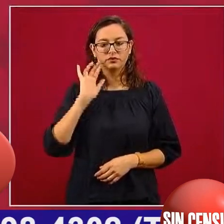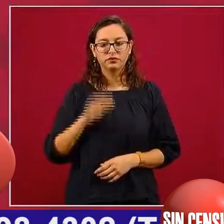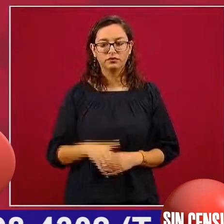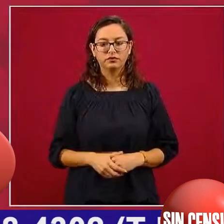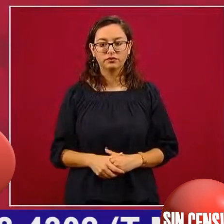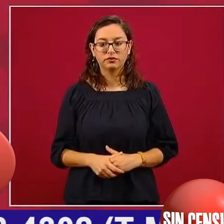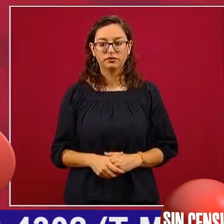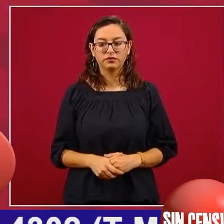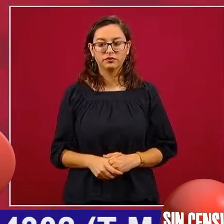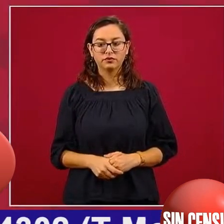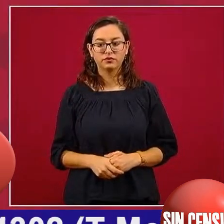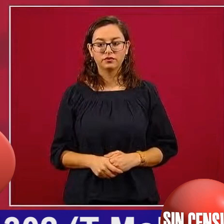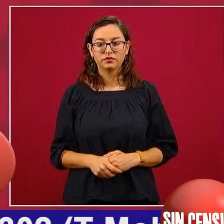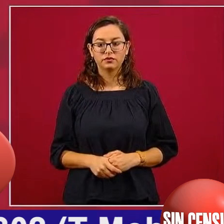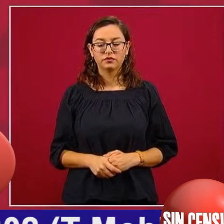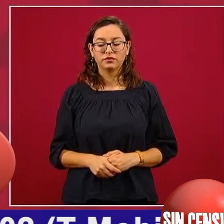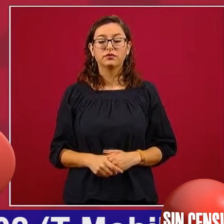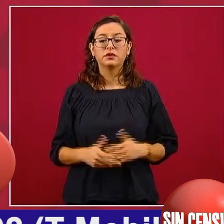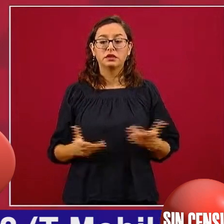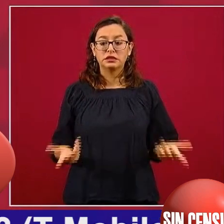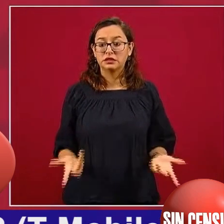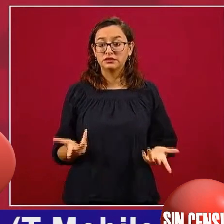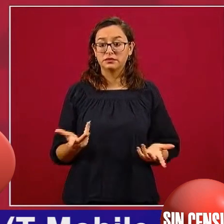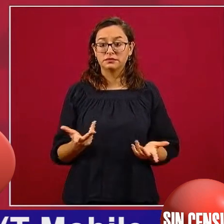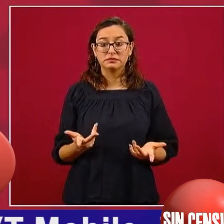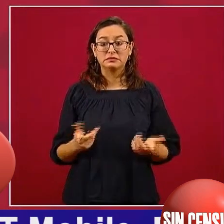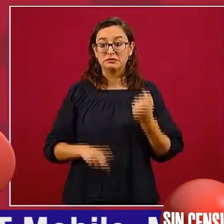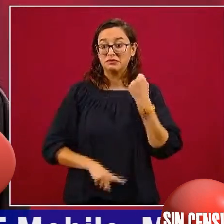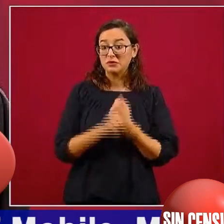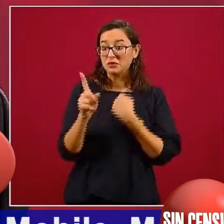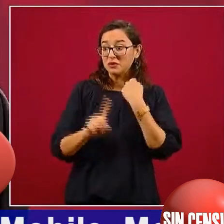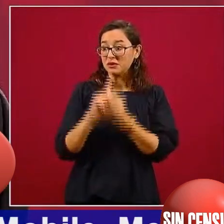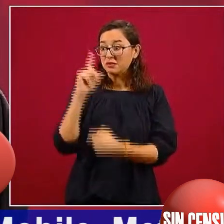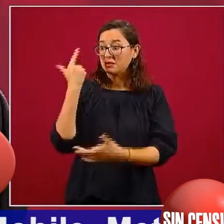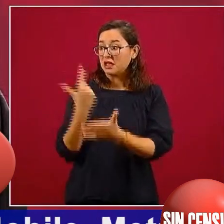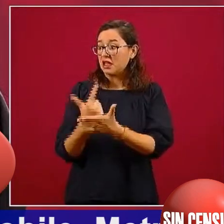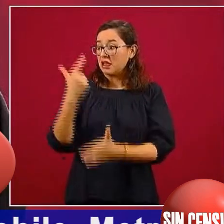propuesta de enfrentar la crisis